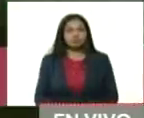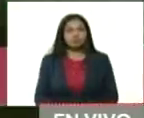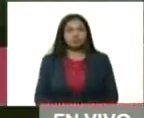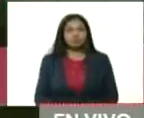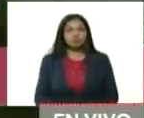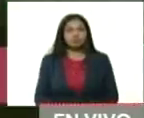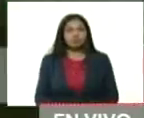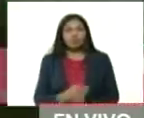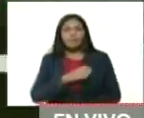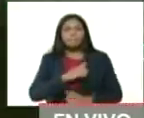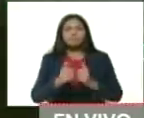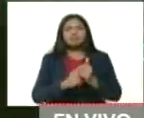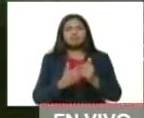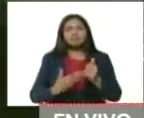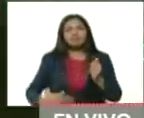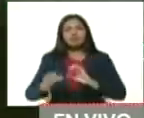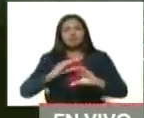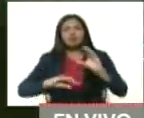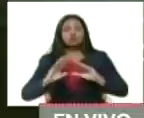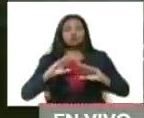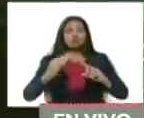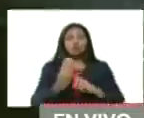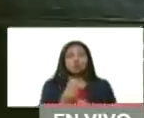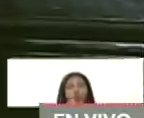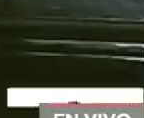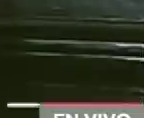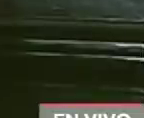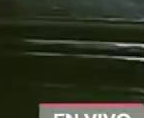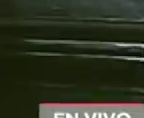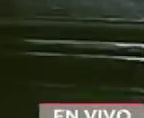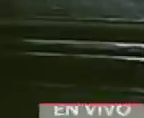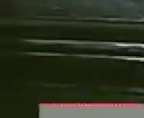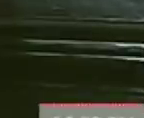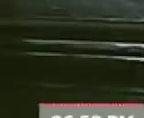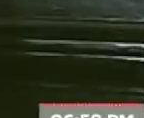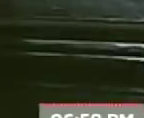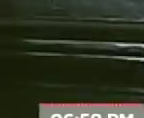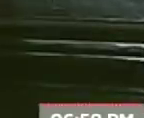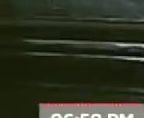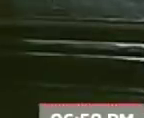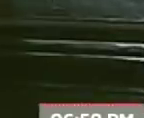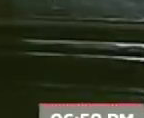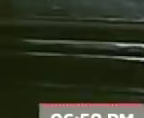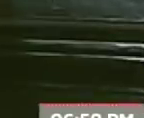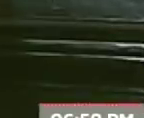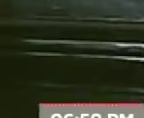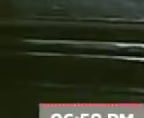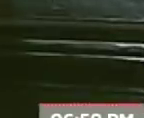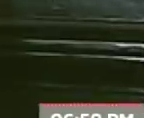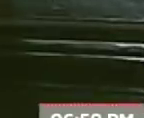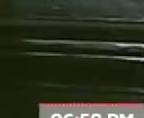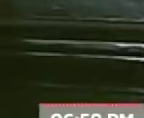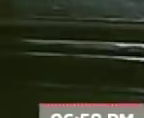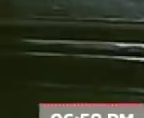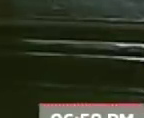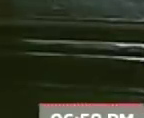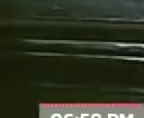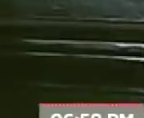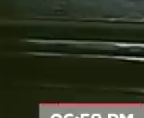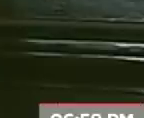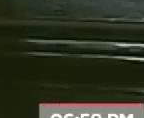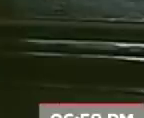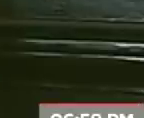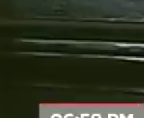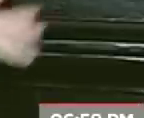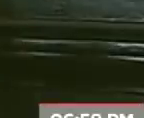declaraciones del vicepresidente sectorial de Comunicación, Cultura y Turismo, Jorge Rodríguez, con estas cifras actualizadas que dan cuenta de